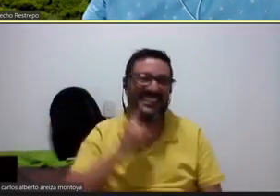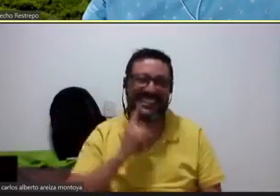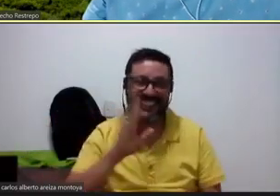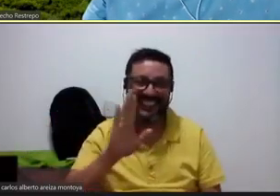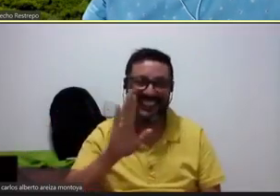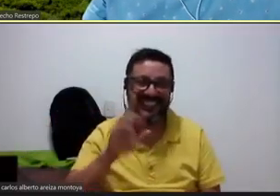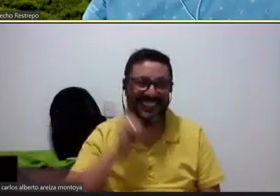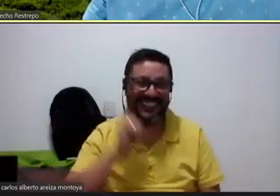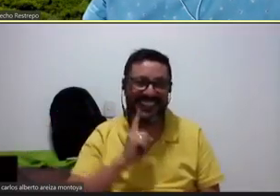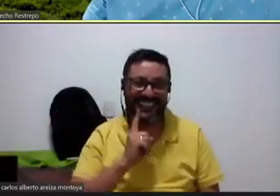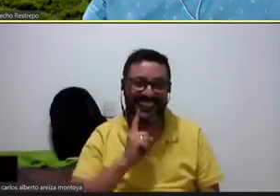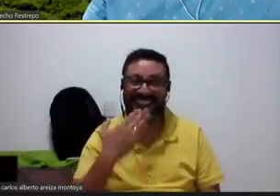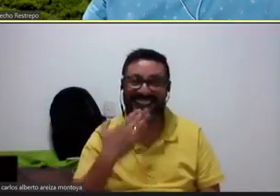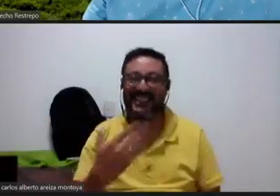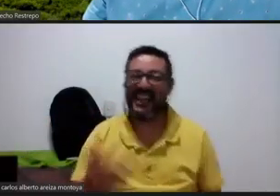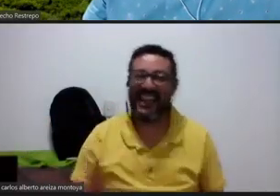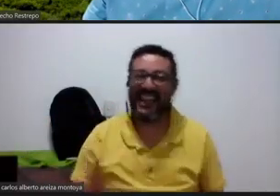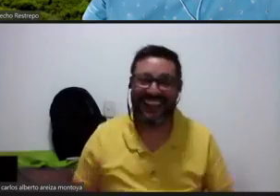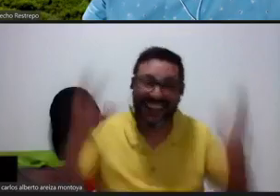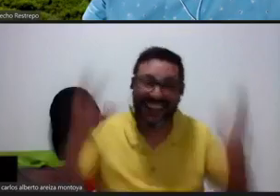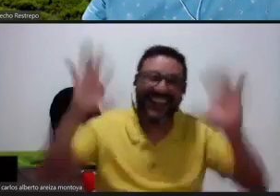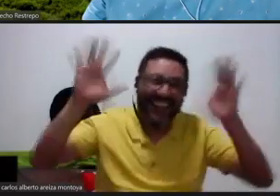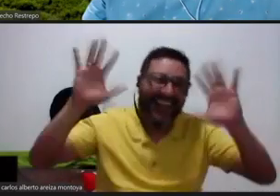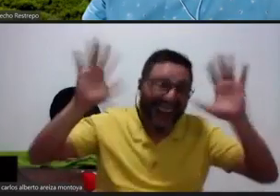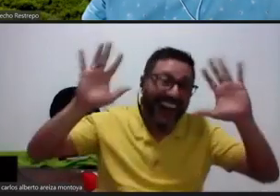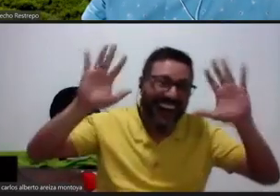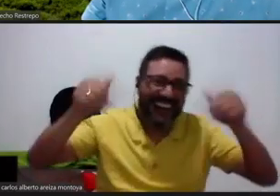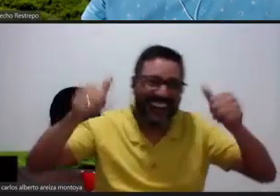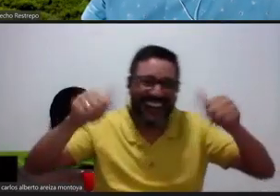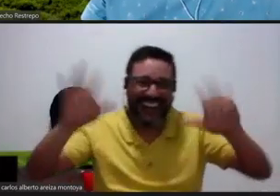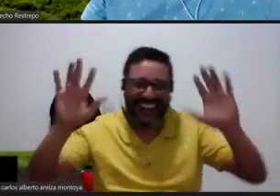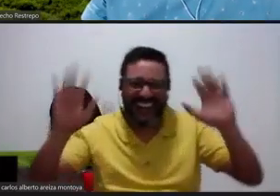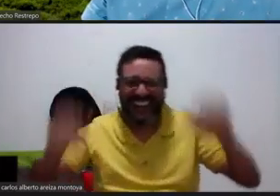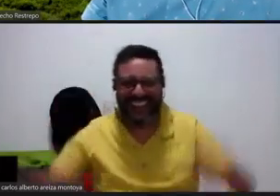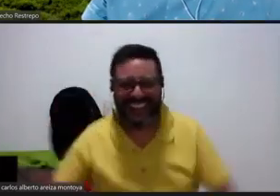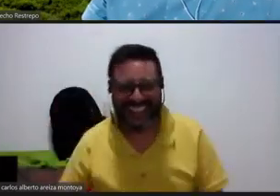sabía cómo decirle gracias. Pues, yo solo sabía mover las manos. Sí. Y no sé cómo decirle gracias.